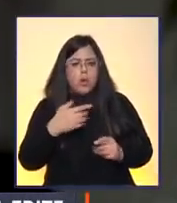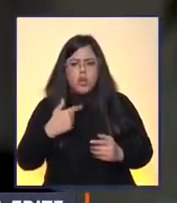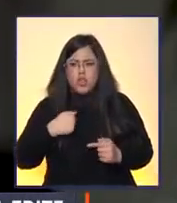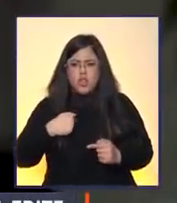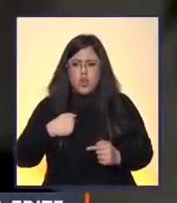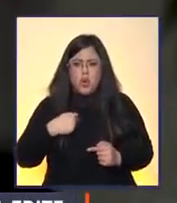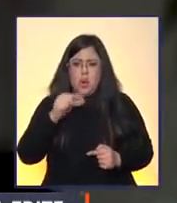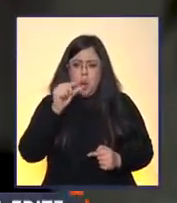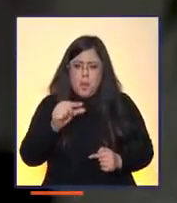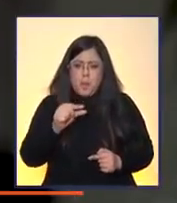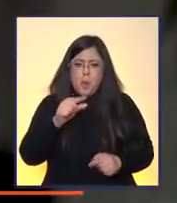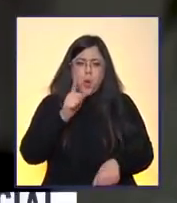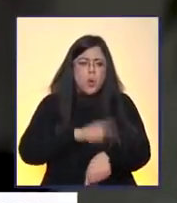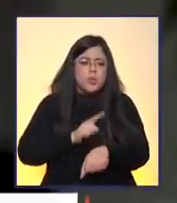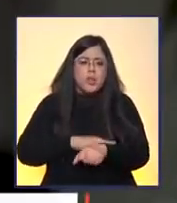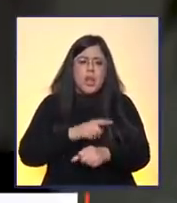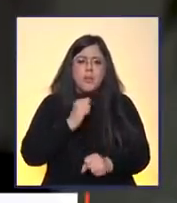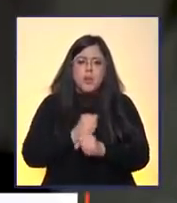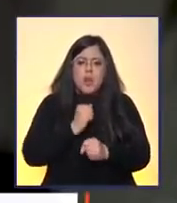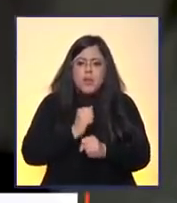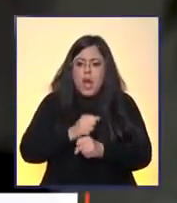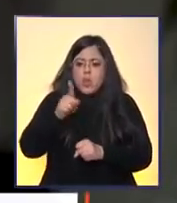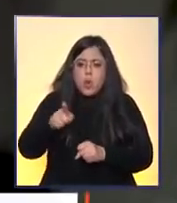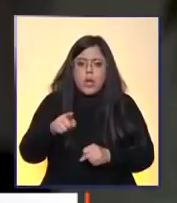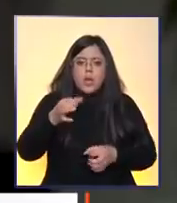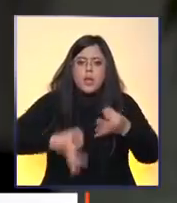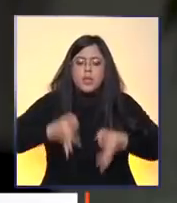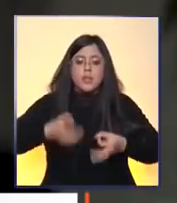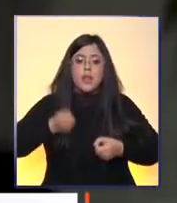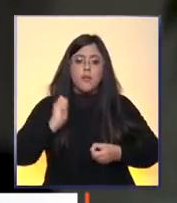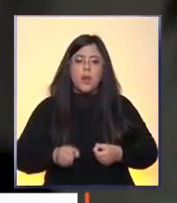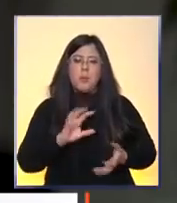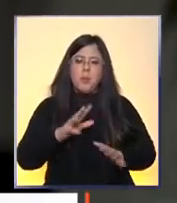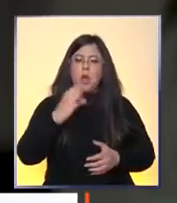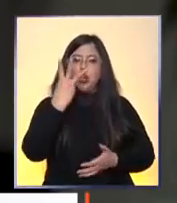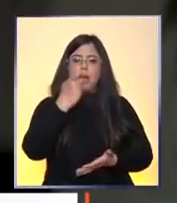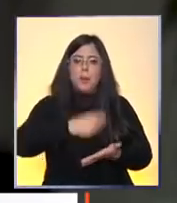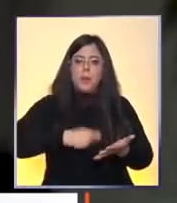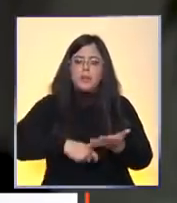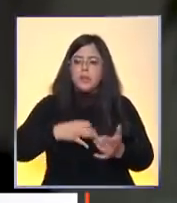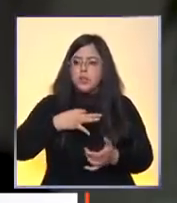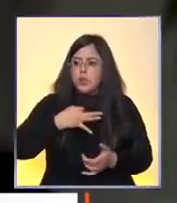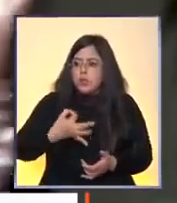tiempo en el tribunal, yo llevaba como alrededor de 3 meses. Entonces yo decía, chucha, si